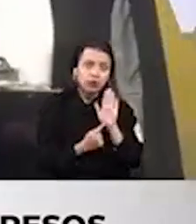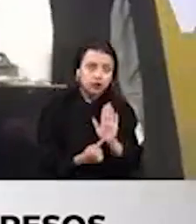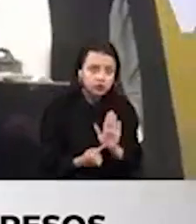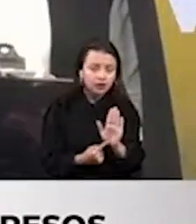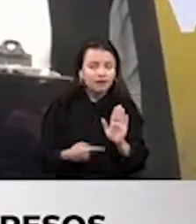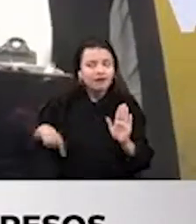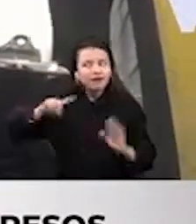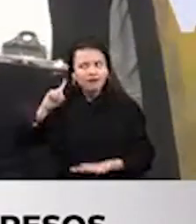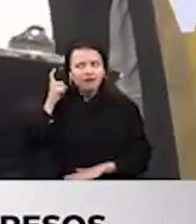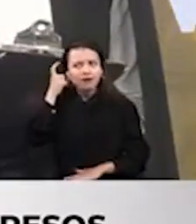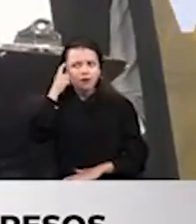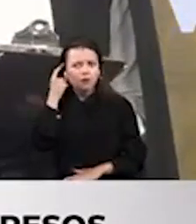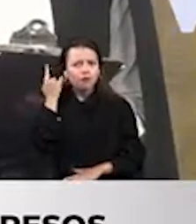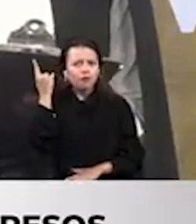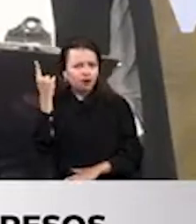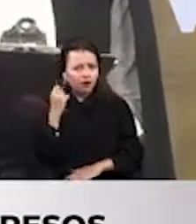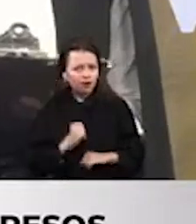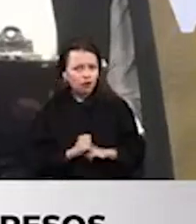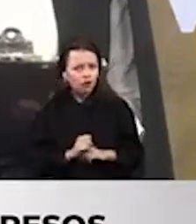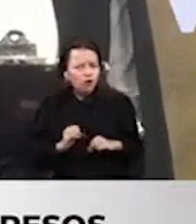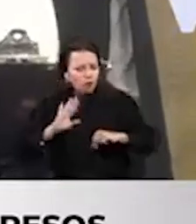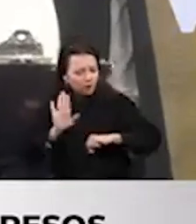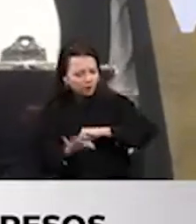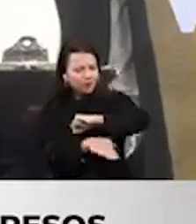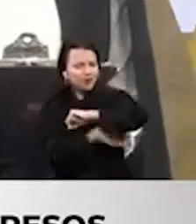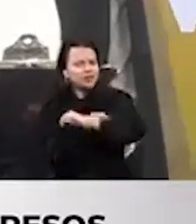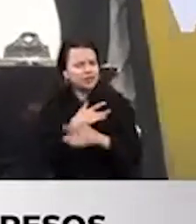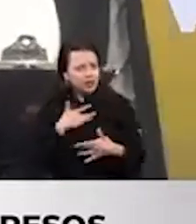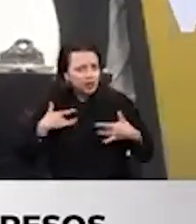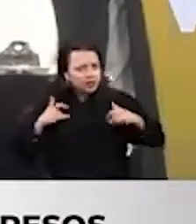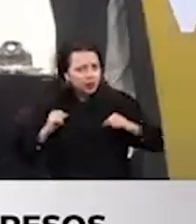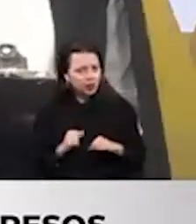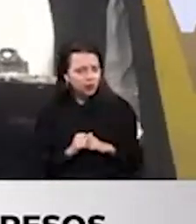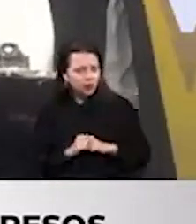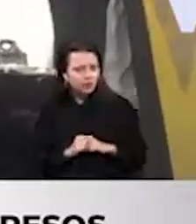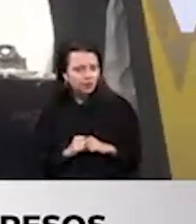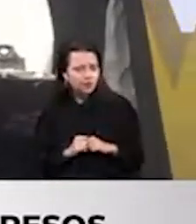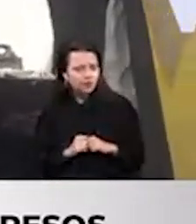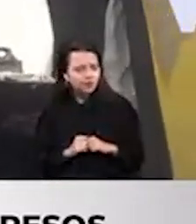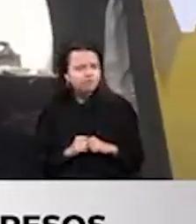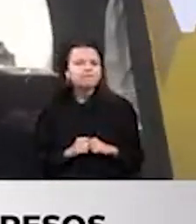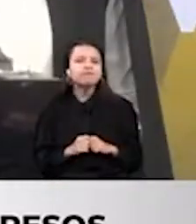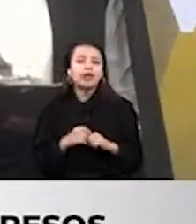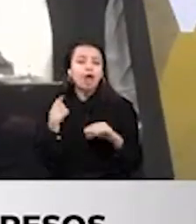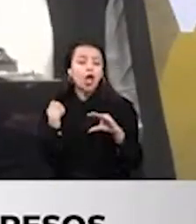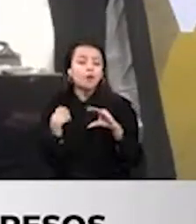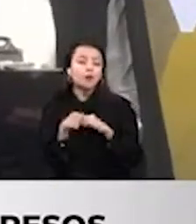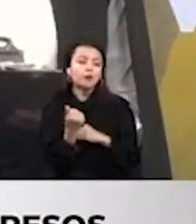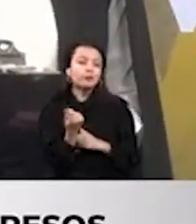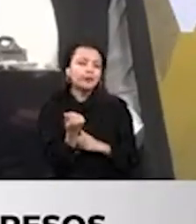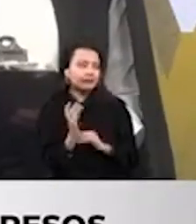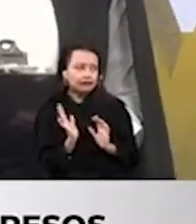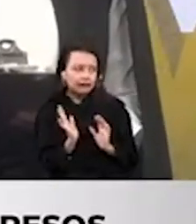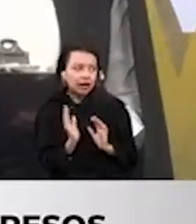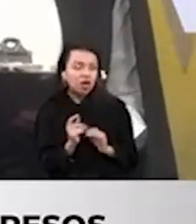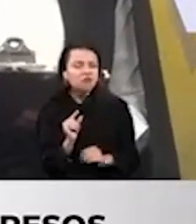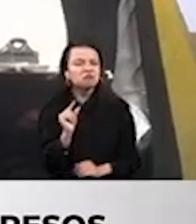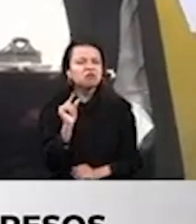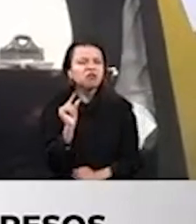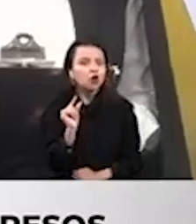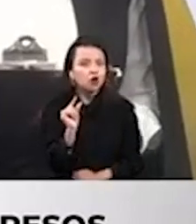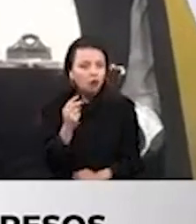que el gobierno nacional, o el Ministerio de la Salud, para ser más precisos, giró una platica, no cualquier